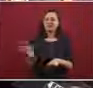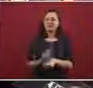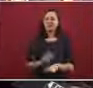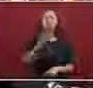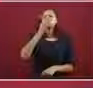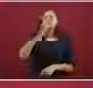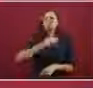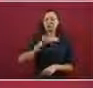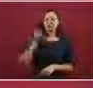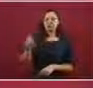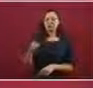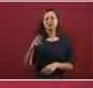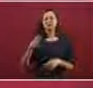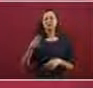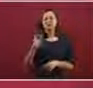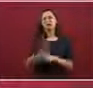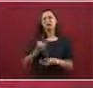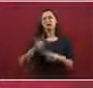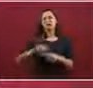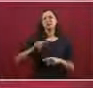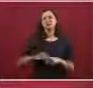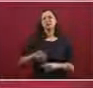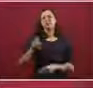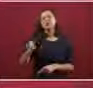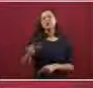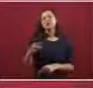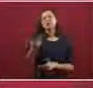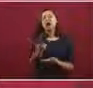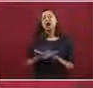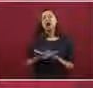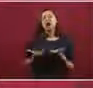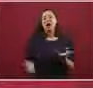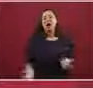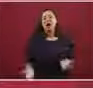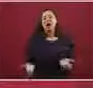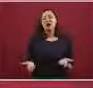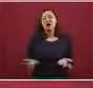de Protección Civil. Ajá. Y ahora